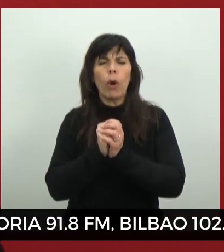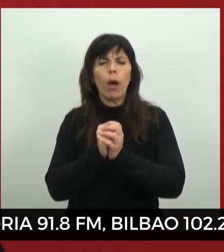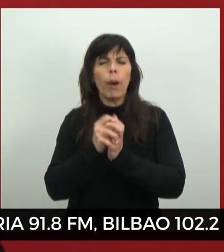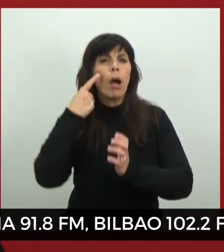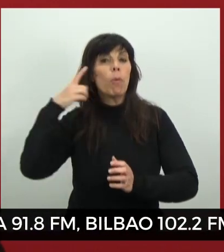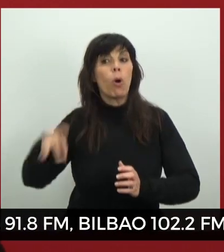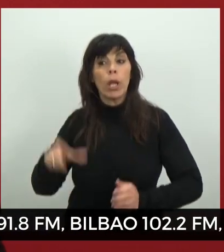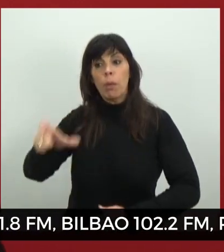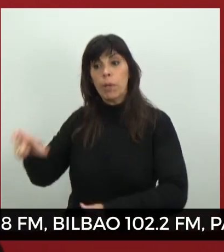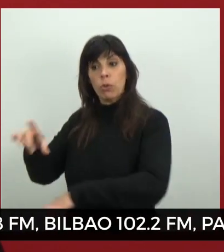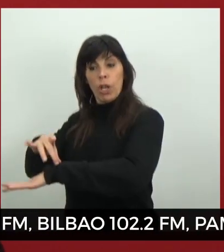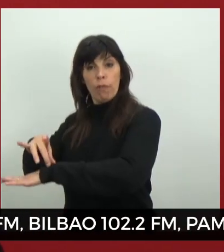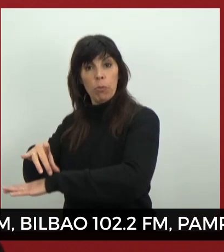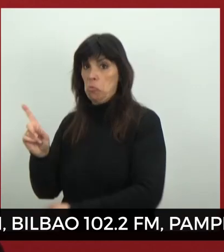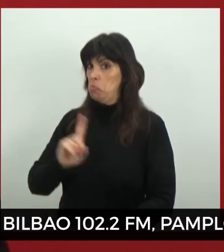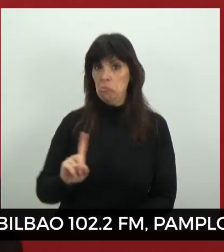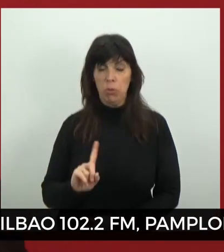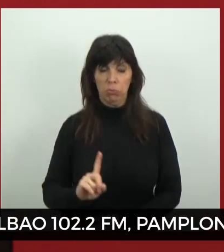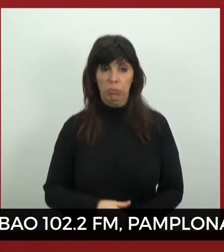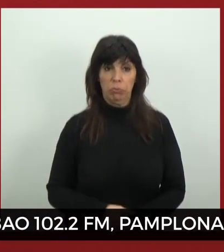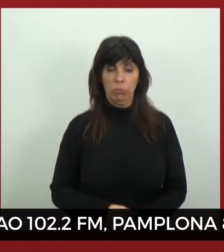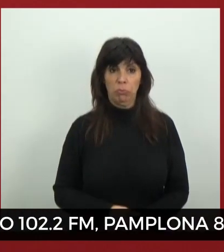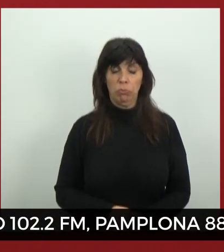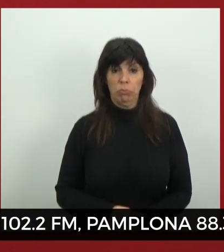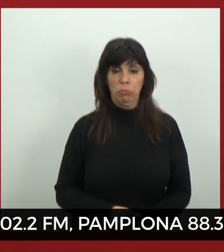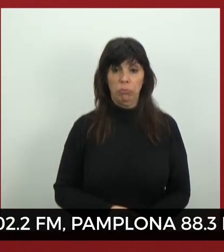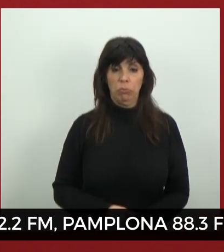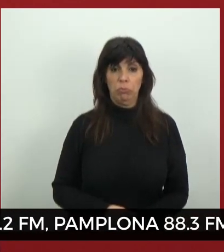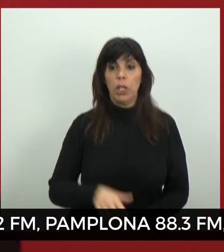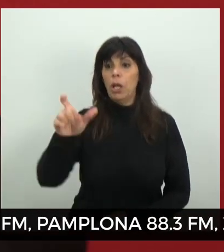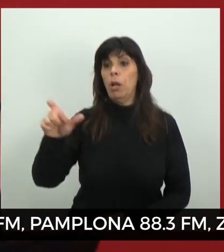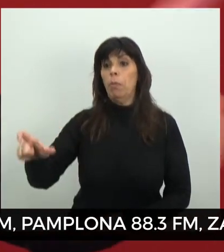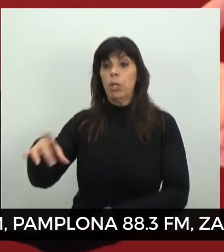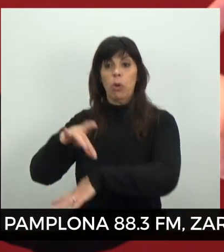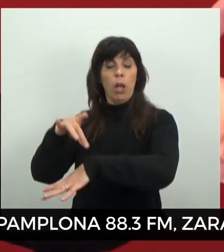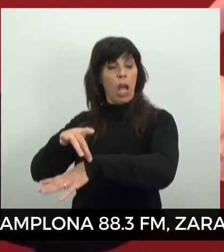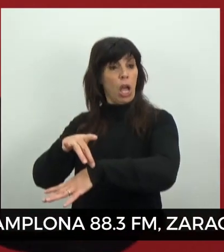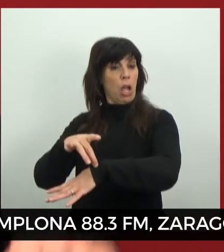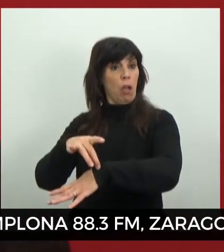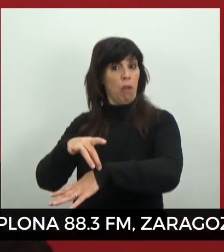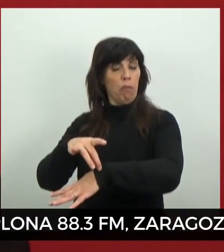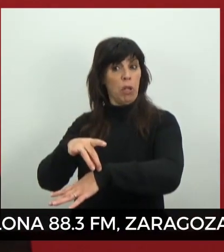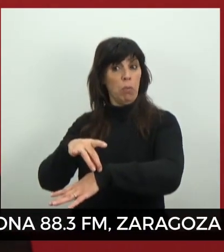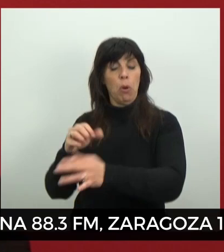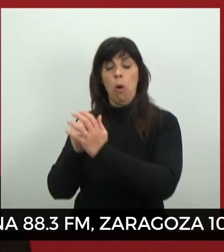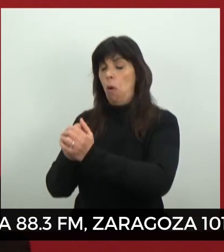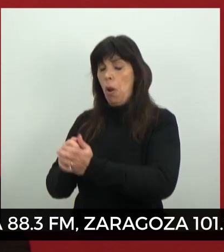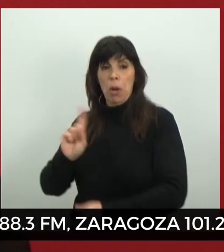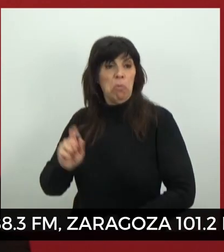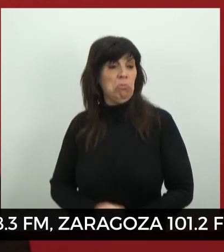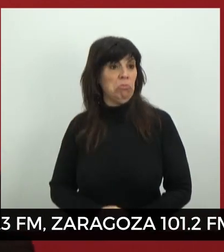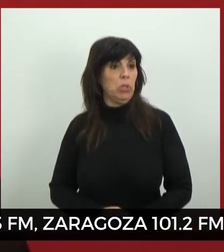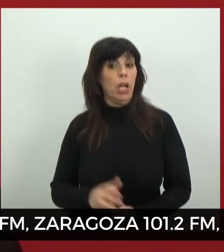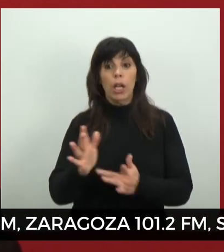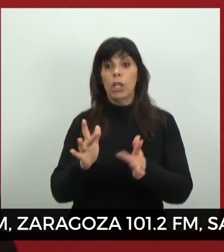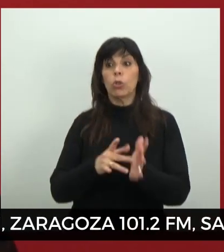atentos. Jesucristo no se ponía a orar por los enfermos, Él simplemente lo echaba fuera.